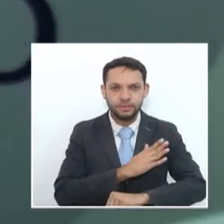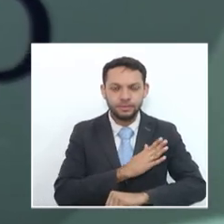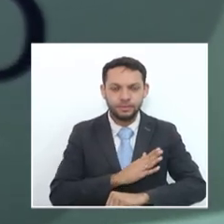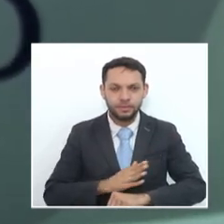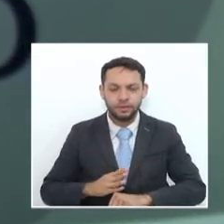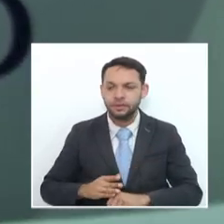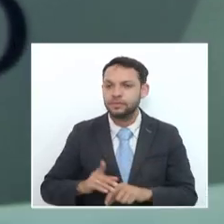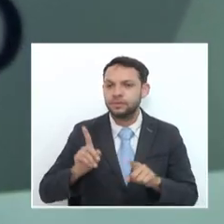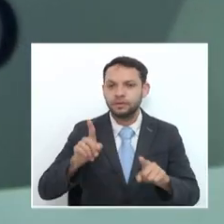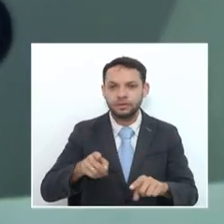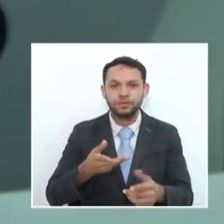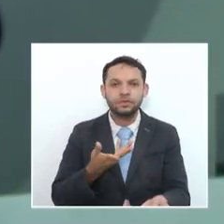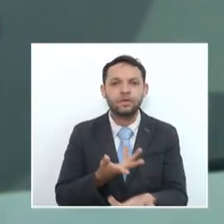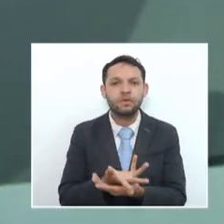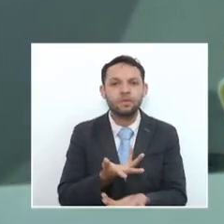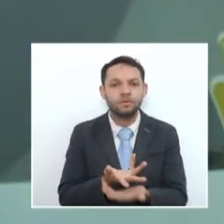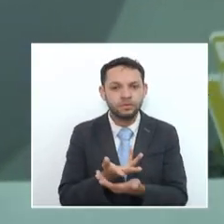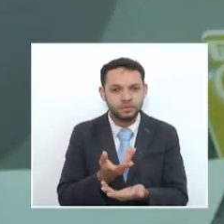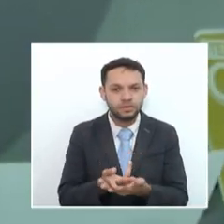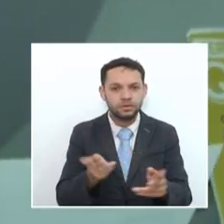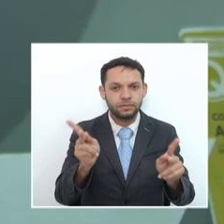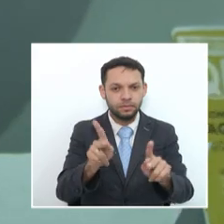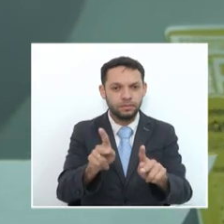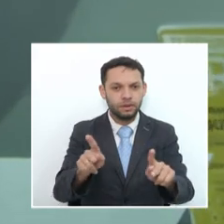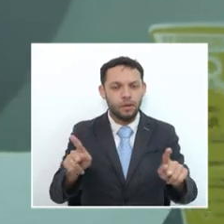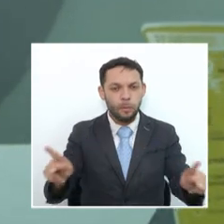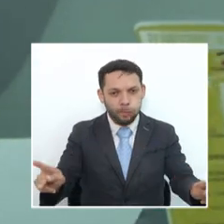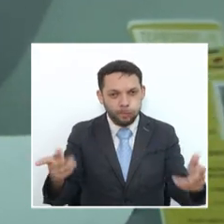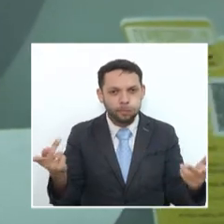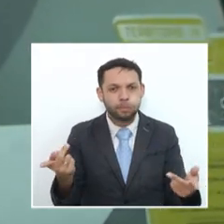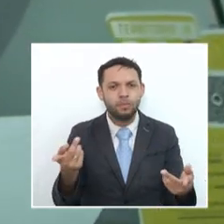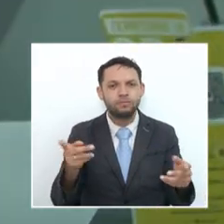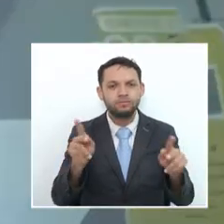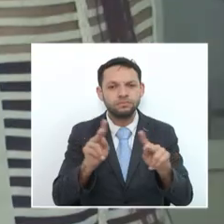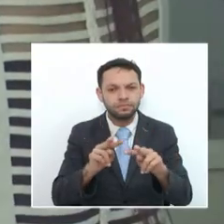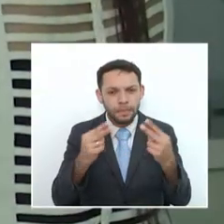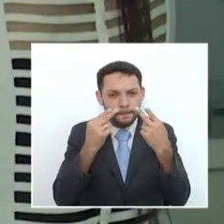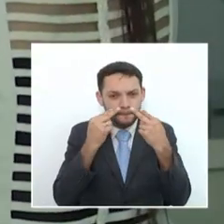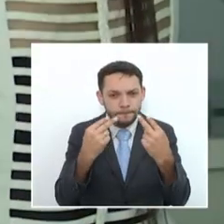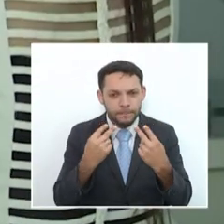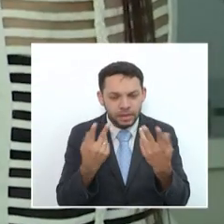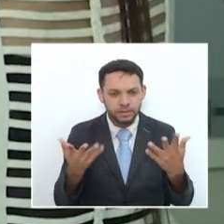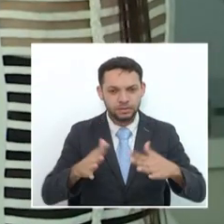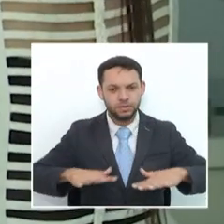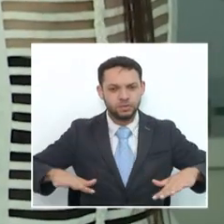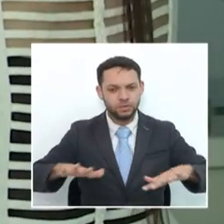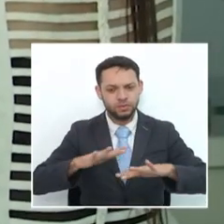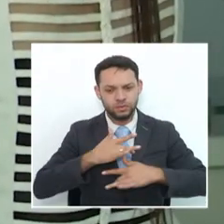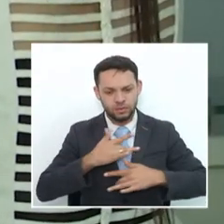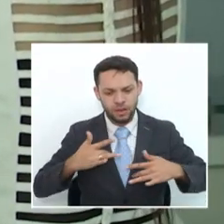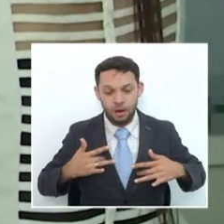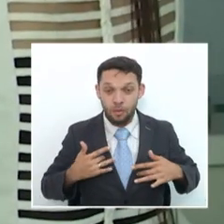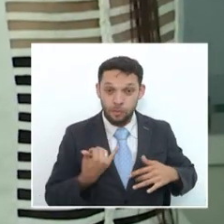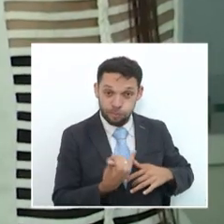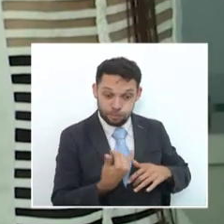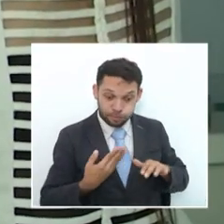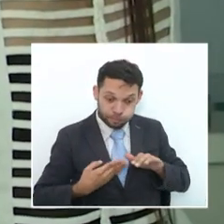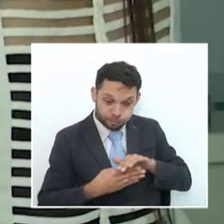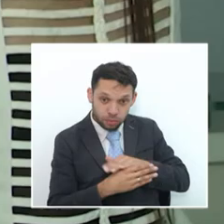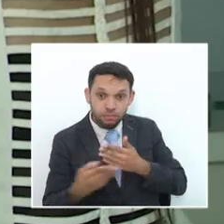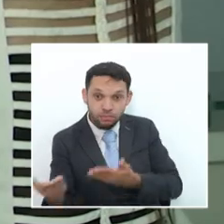El mensaje que yo quiero enviar a todos es que visiten el Parque de la Salud. Se van a ir enamorados del parque, de